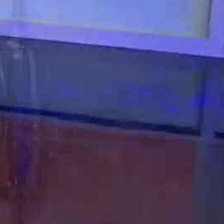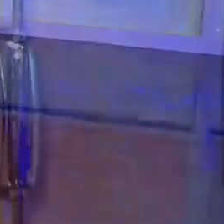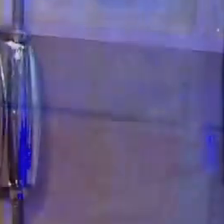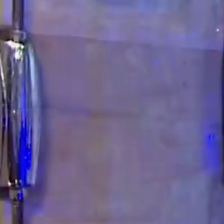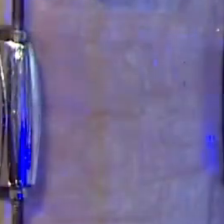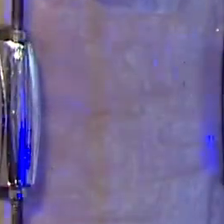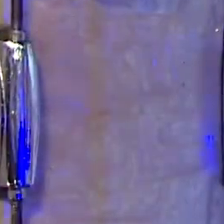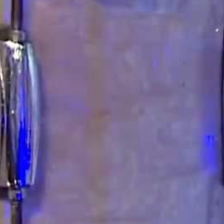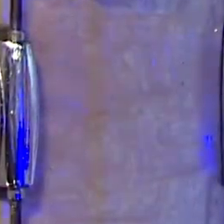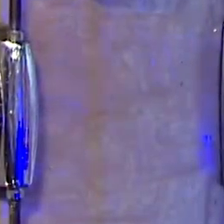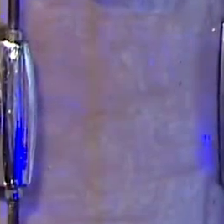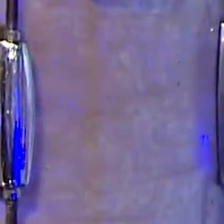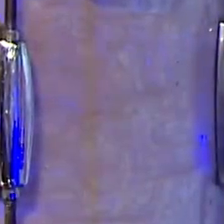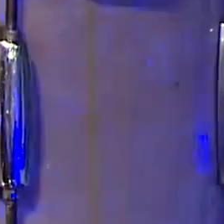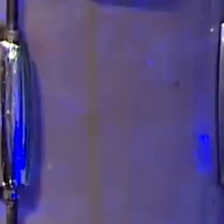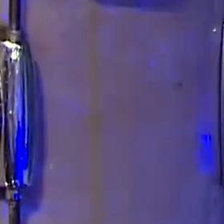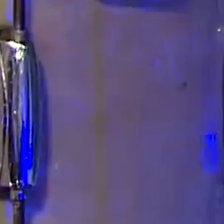porquería,